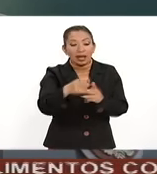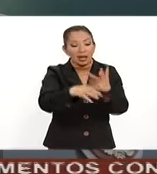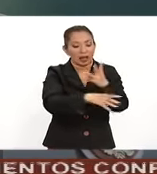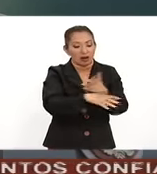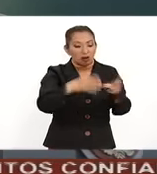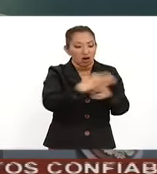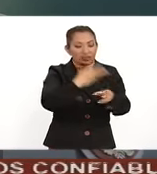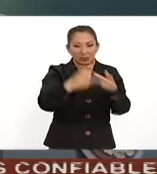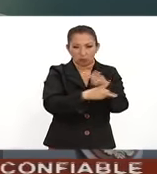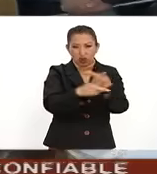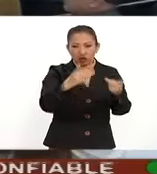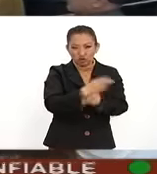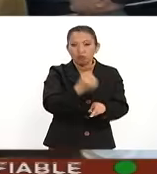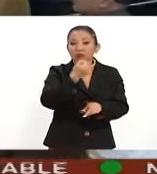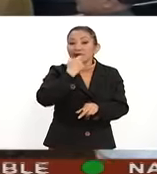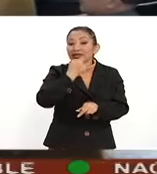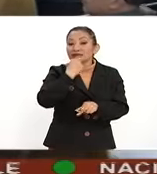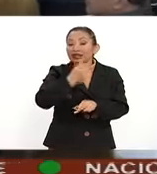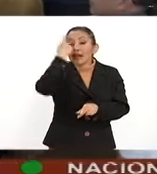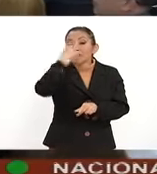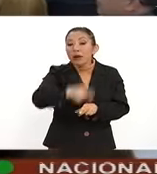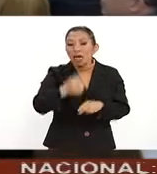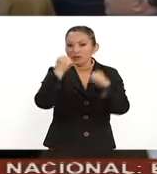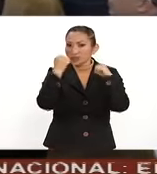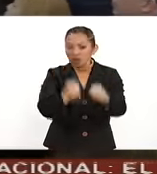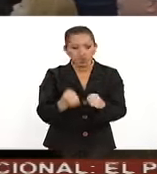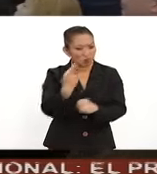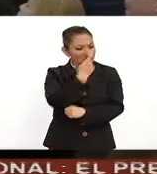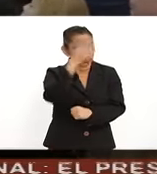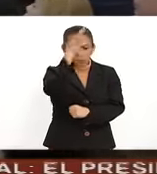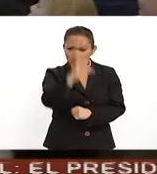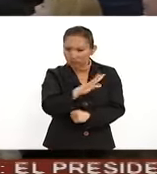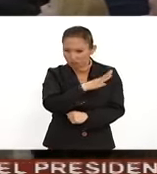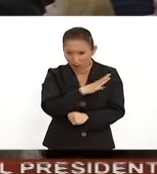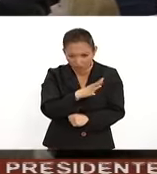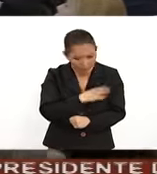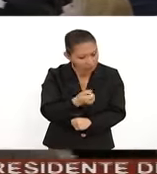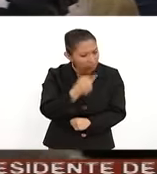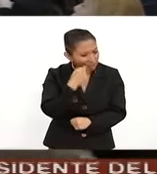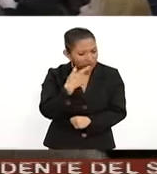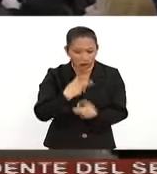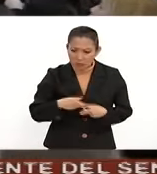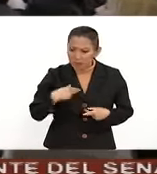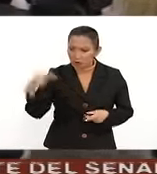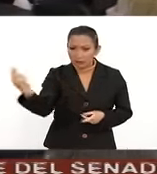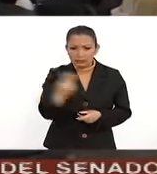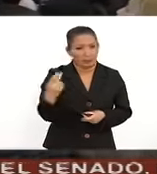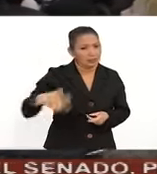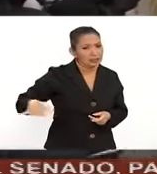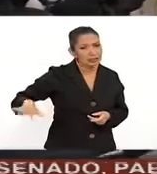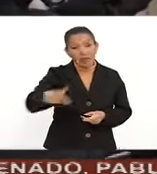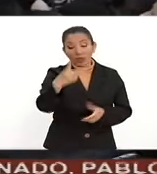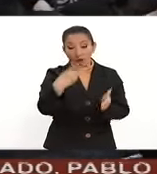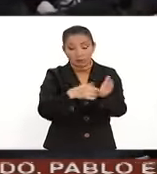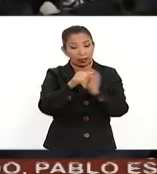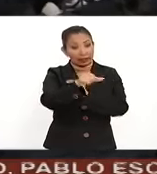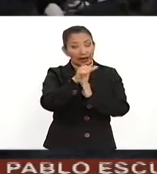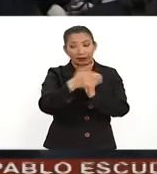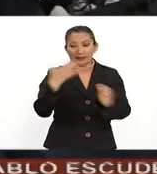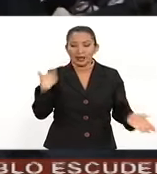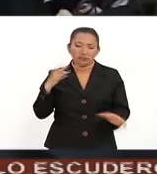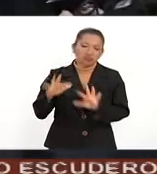piezas de medicamentos y garantizar el 100% de abasto de medicinas que en 2016